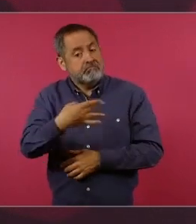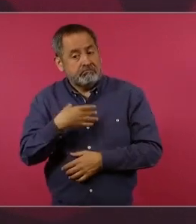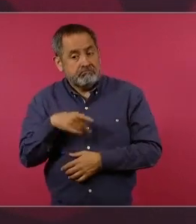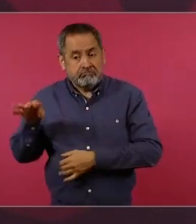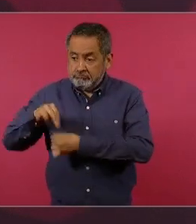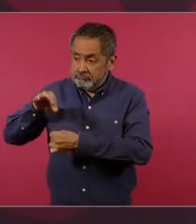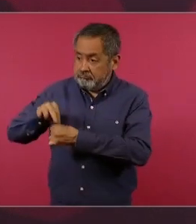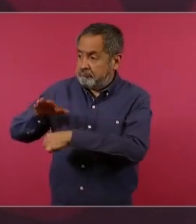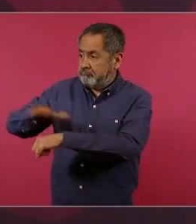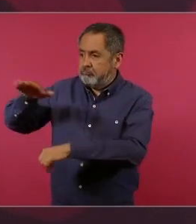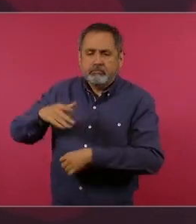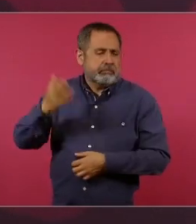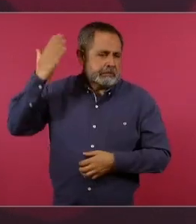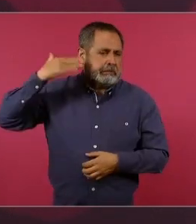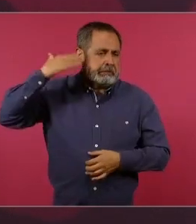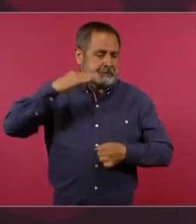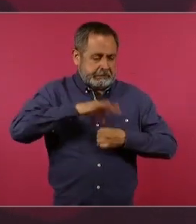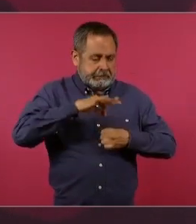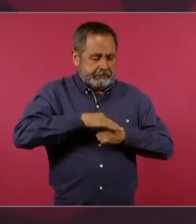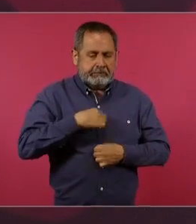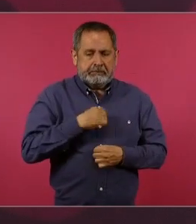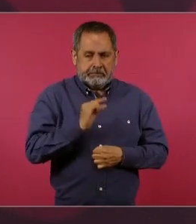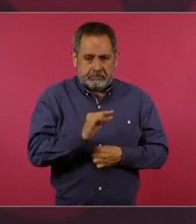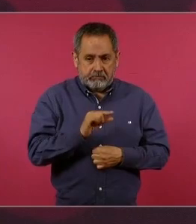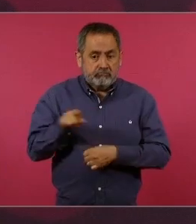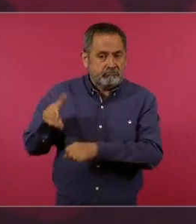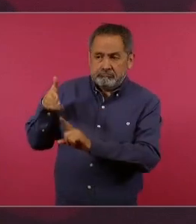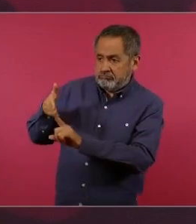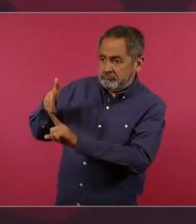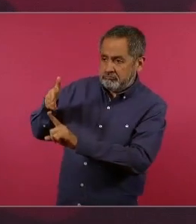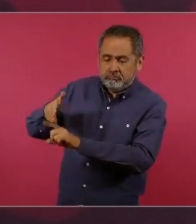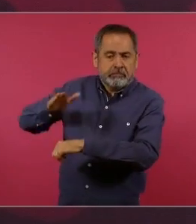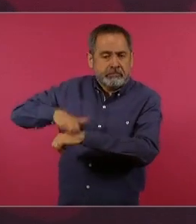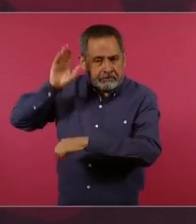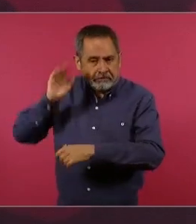ella que por mí y